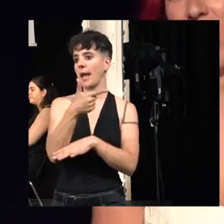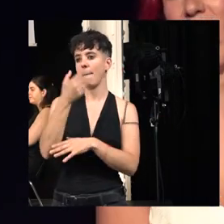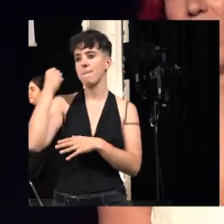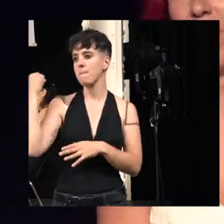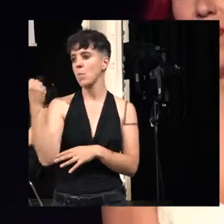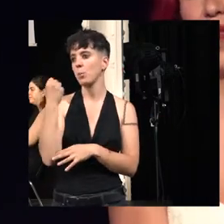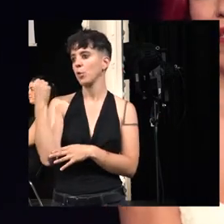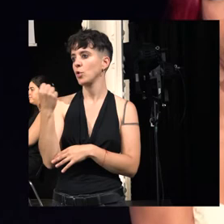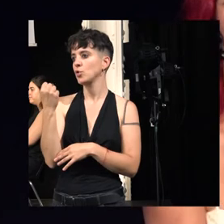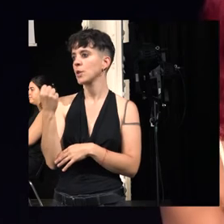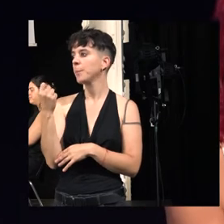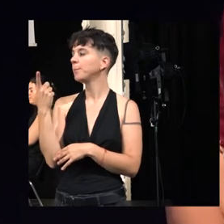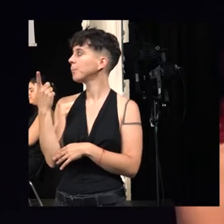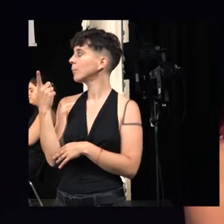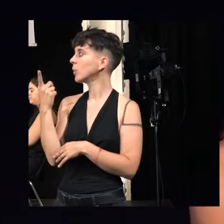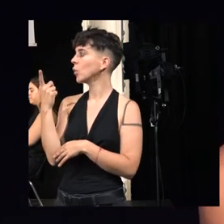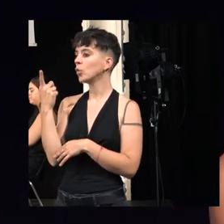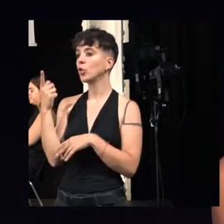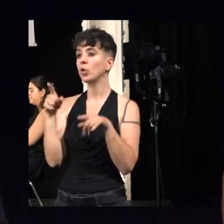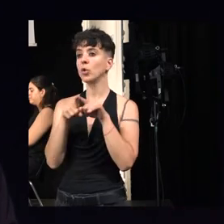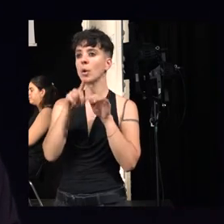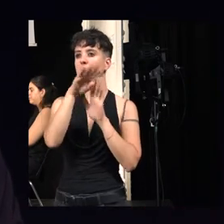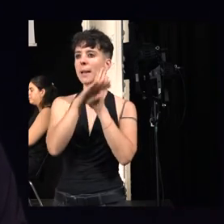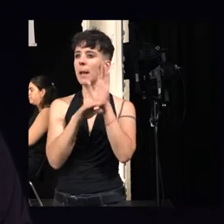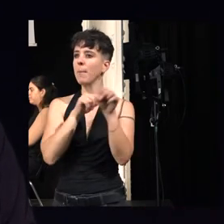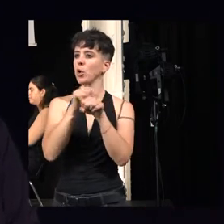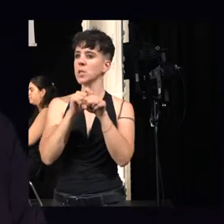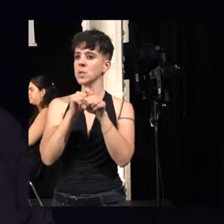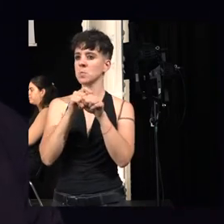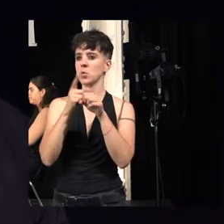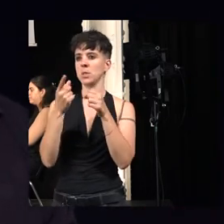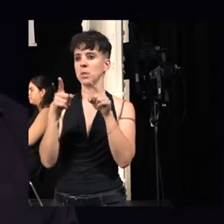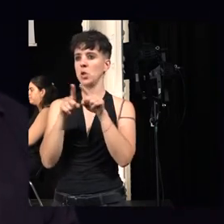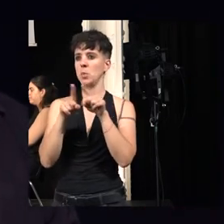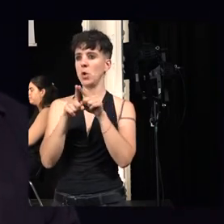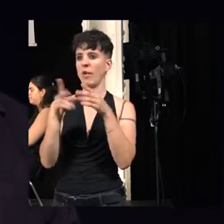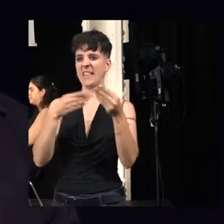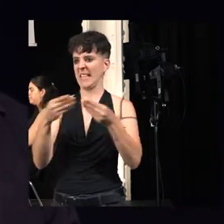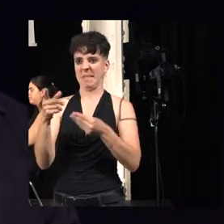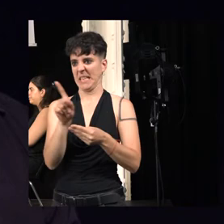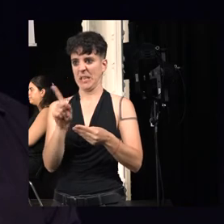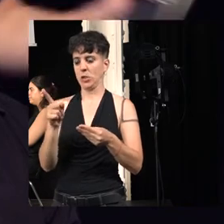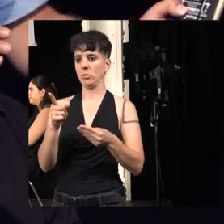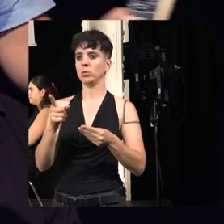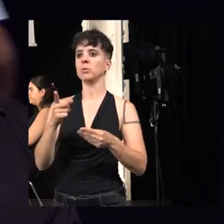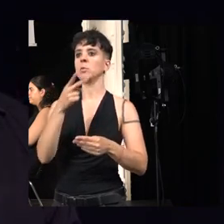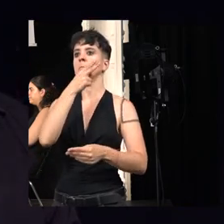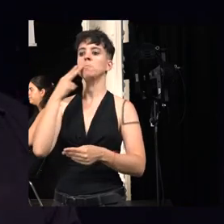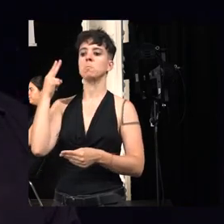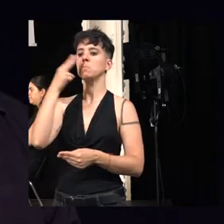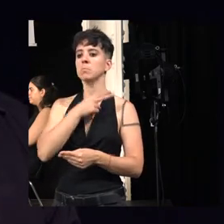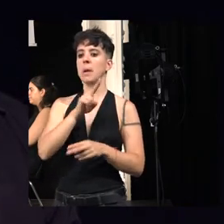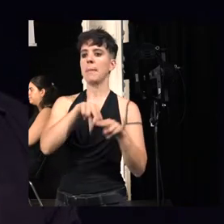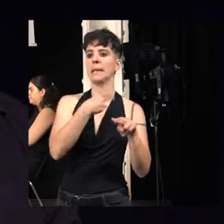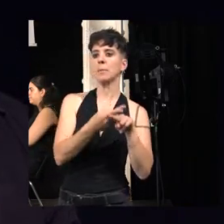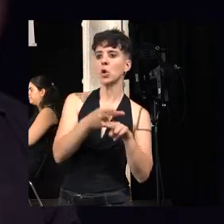con unos planteamientos políticos incluso muy rígidos, ¿ya? Incluso esto de matrimonio, no